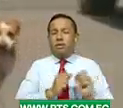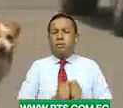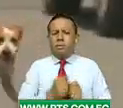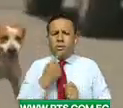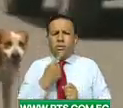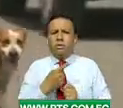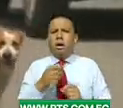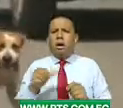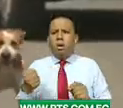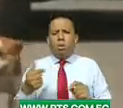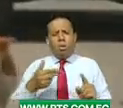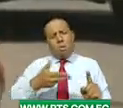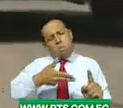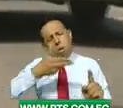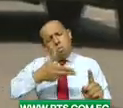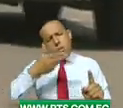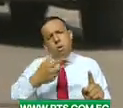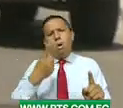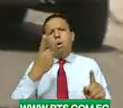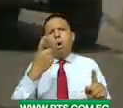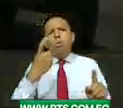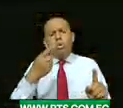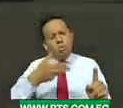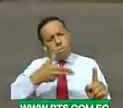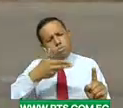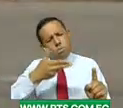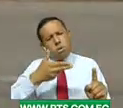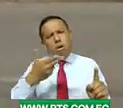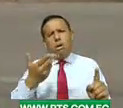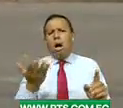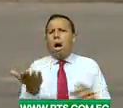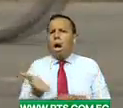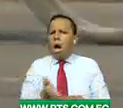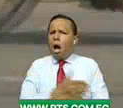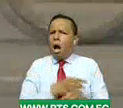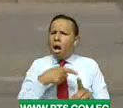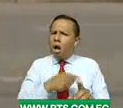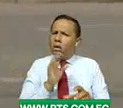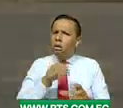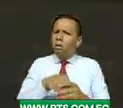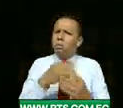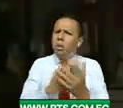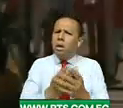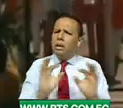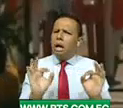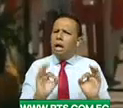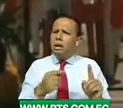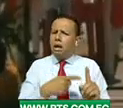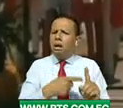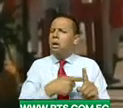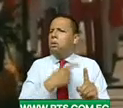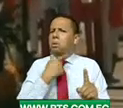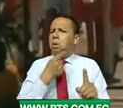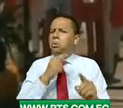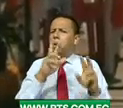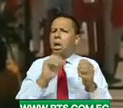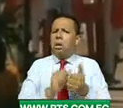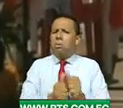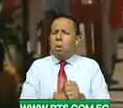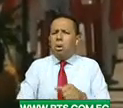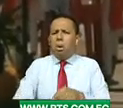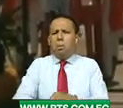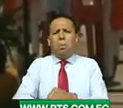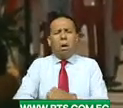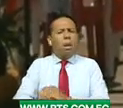11 tiros. No tenía prontuario. Él era pelotero, él le jugaba, no era nada. Me quedé en más ronda porque sí, esto es muy